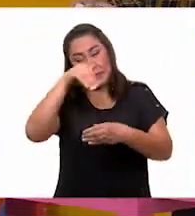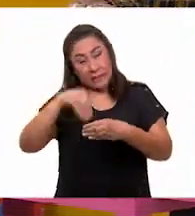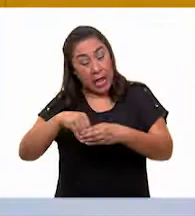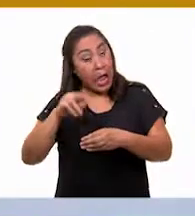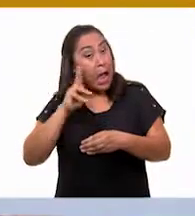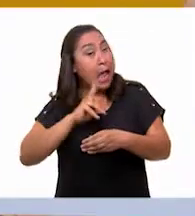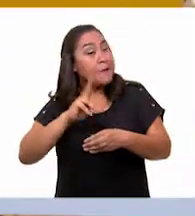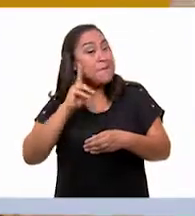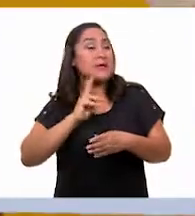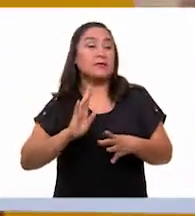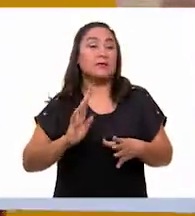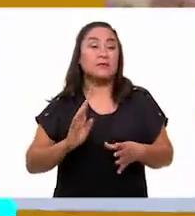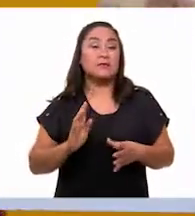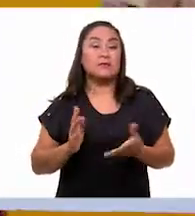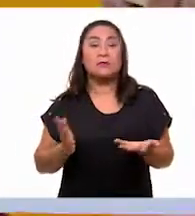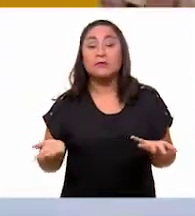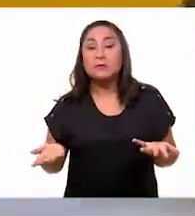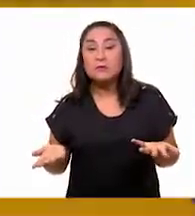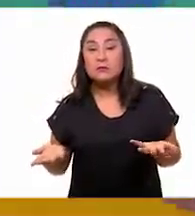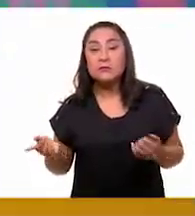¿Y qué pasará con el de la...?